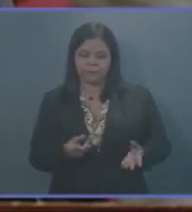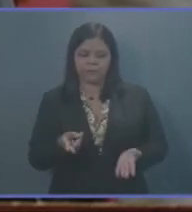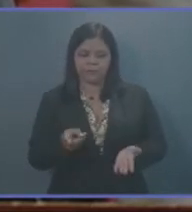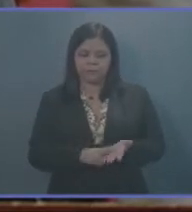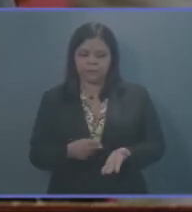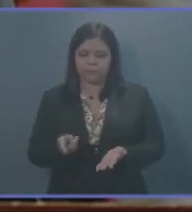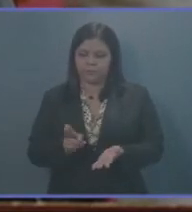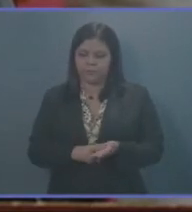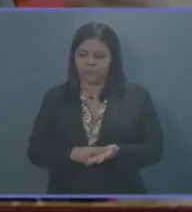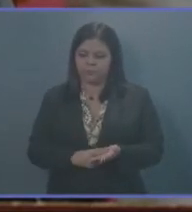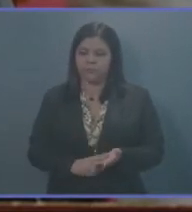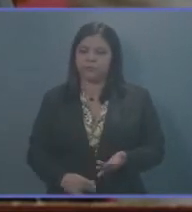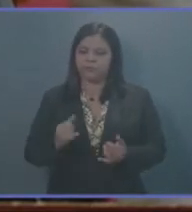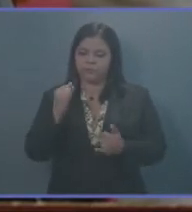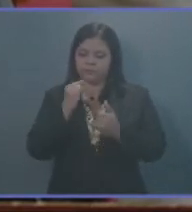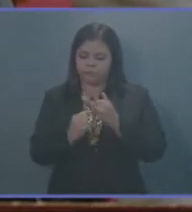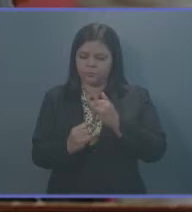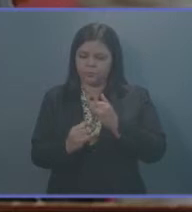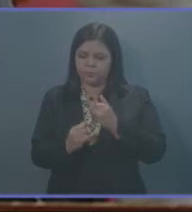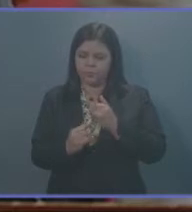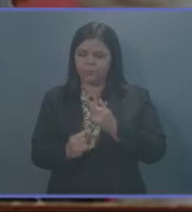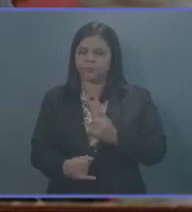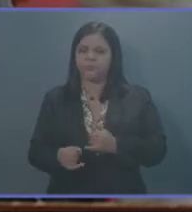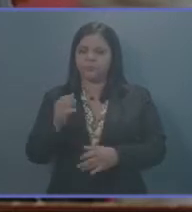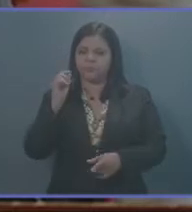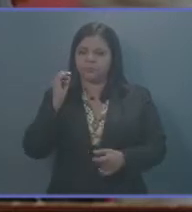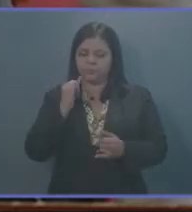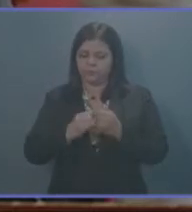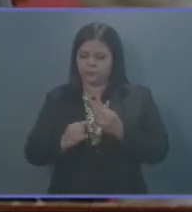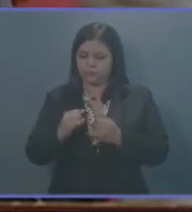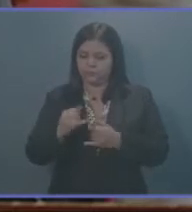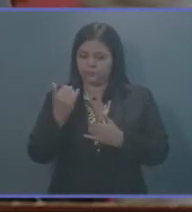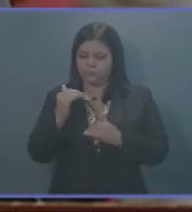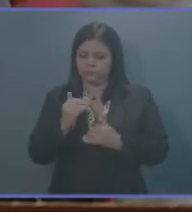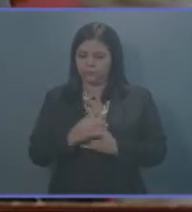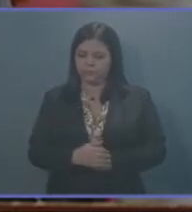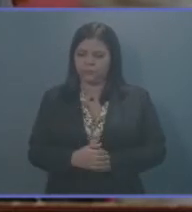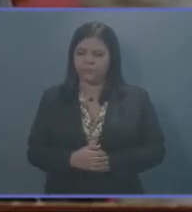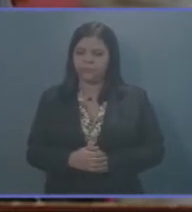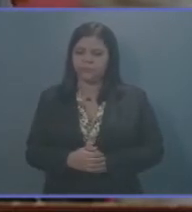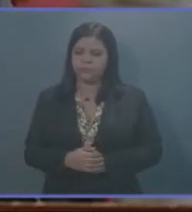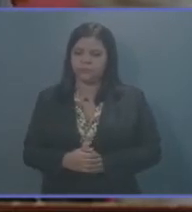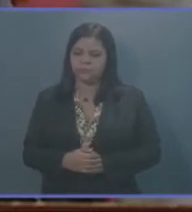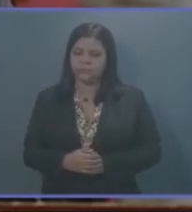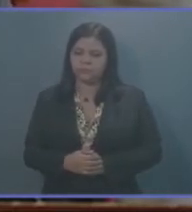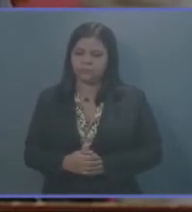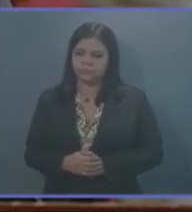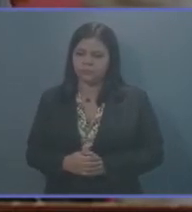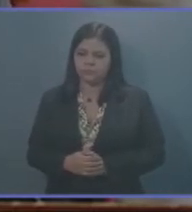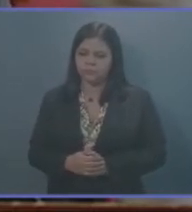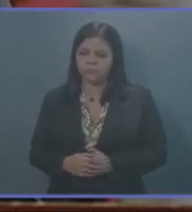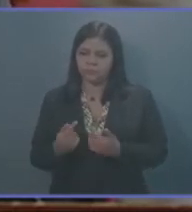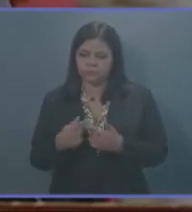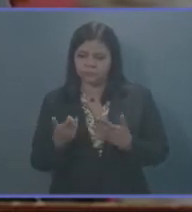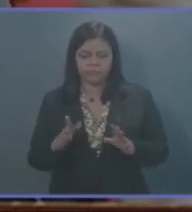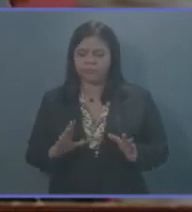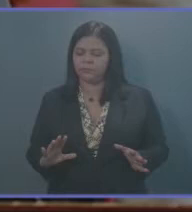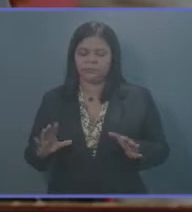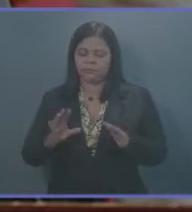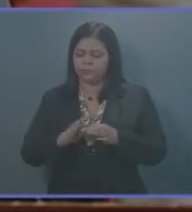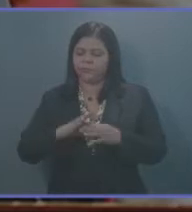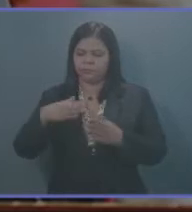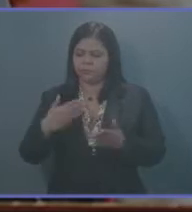contrato, y la última a más tardar al final del plazo del préstamo. Las cuotas se pagarán semestralmente en